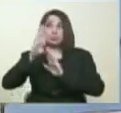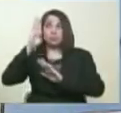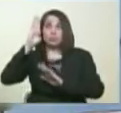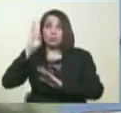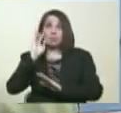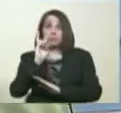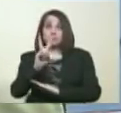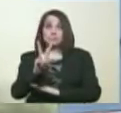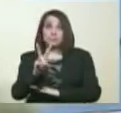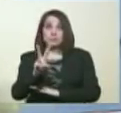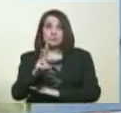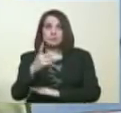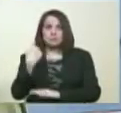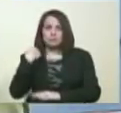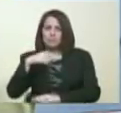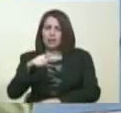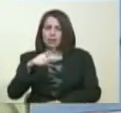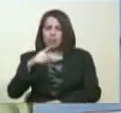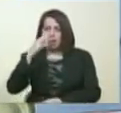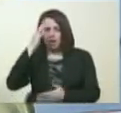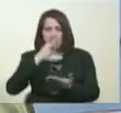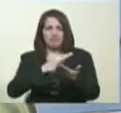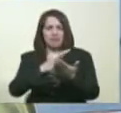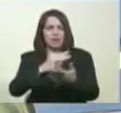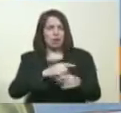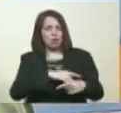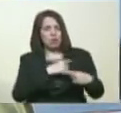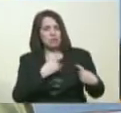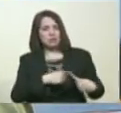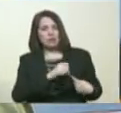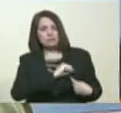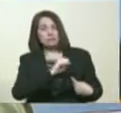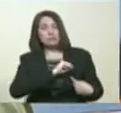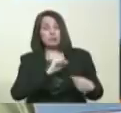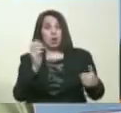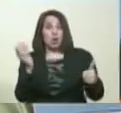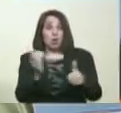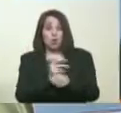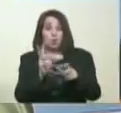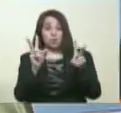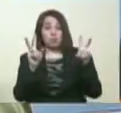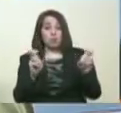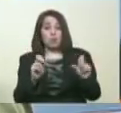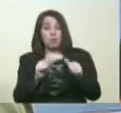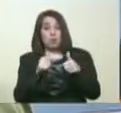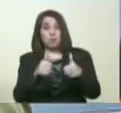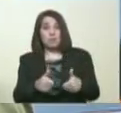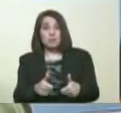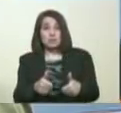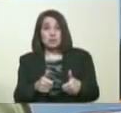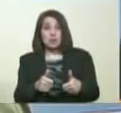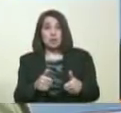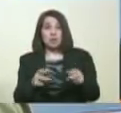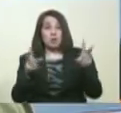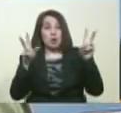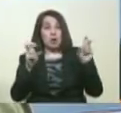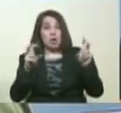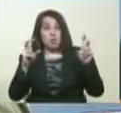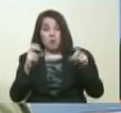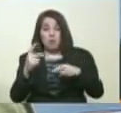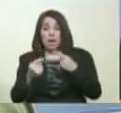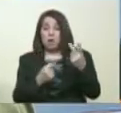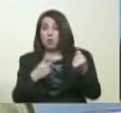Tengo la fe, la corazonada, que vamos a lograr un nuevo comienzo de una nueva economía para